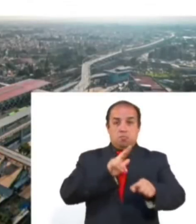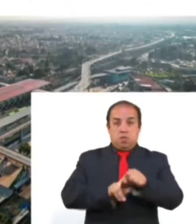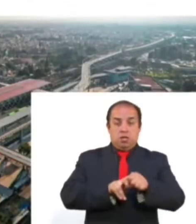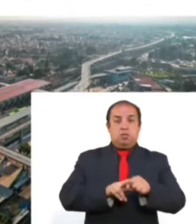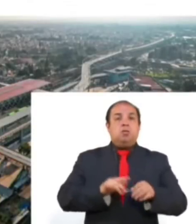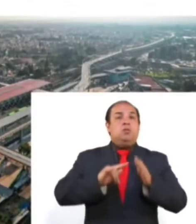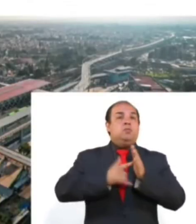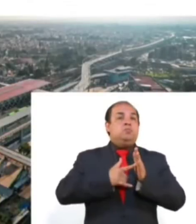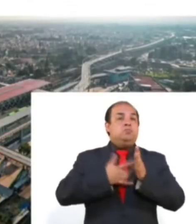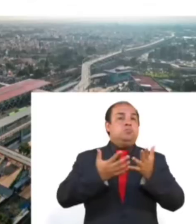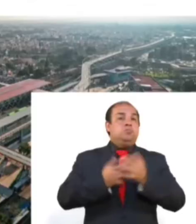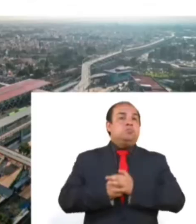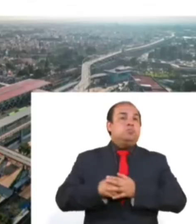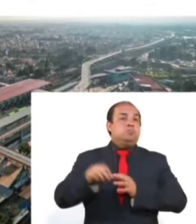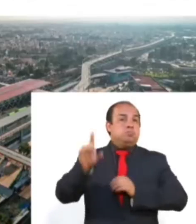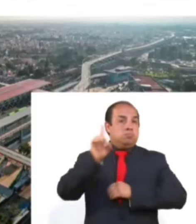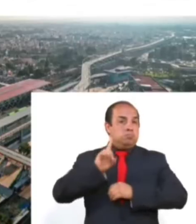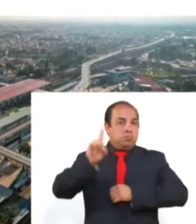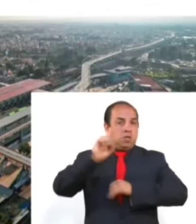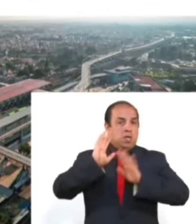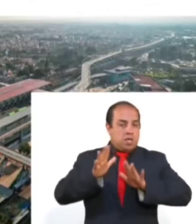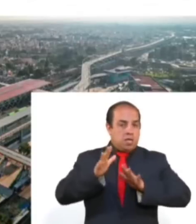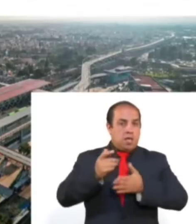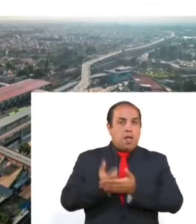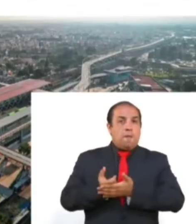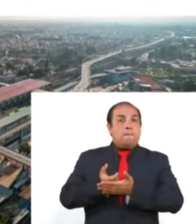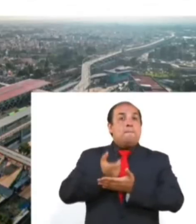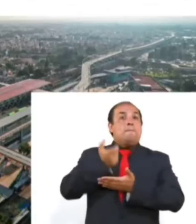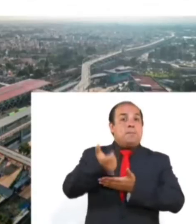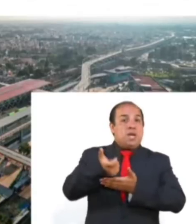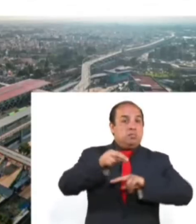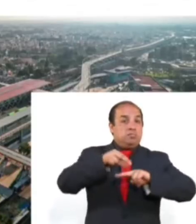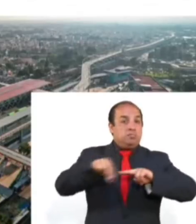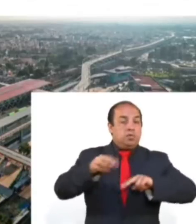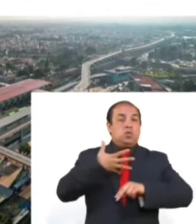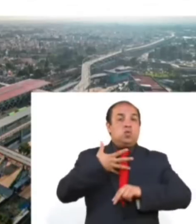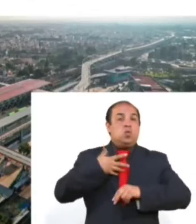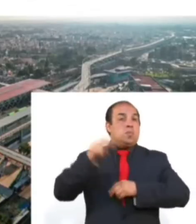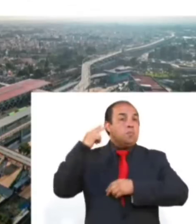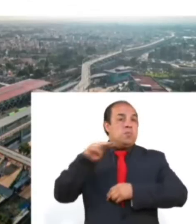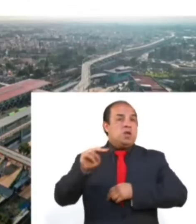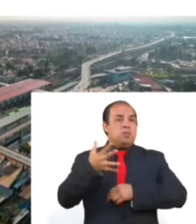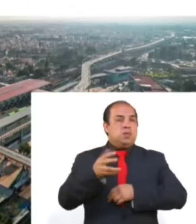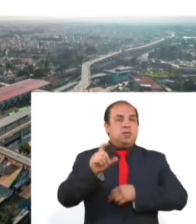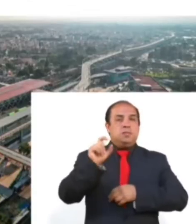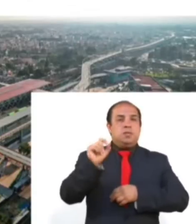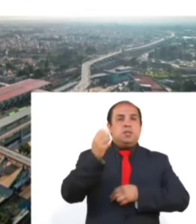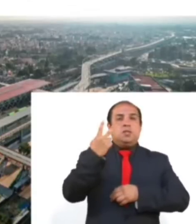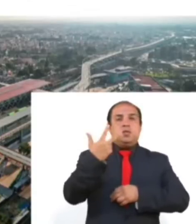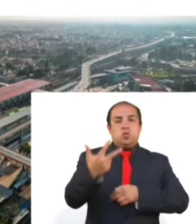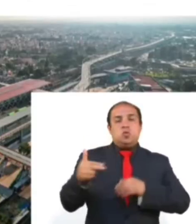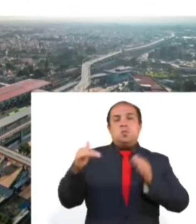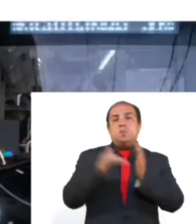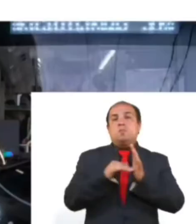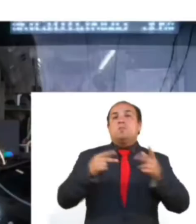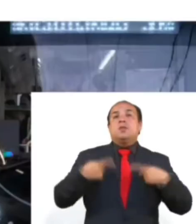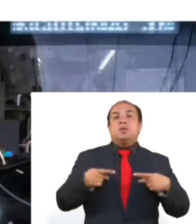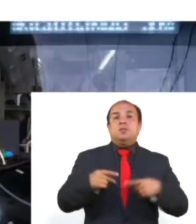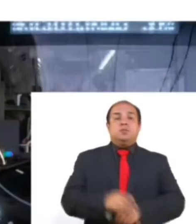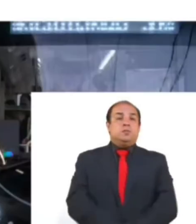domingo ya se hizo el cobro de peaje y Tuvimos una afluencia de alrededor de 28.000 personas